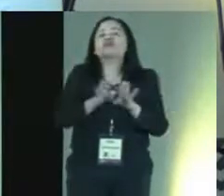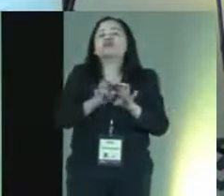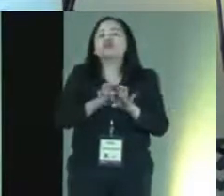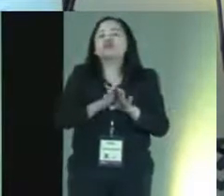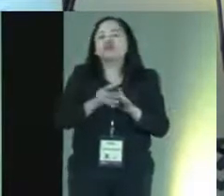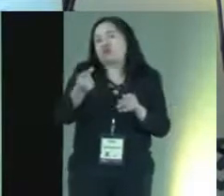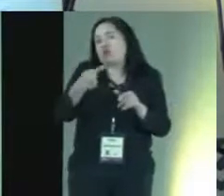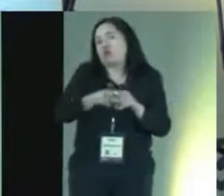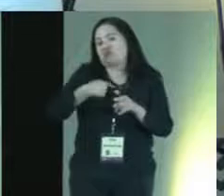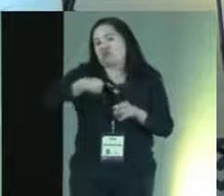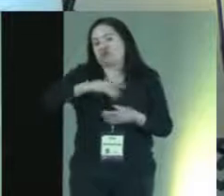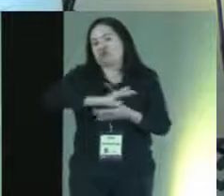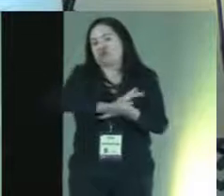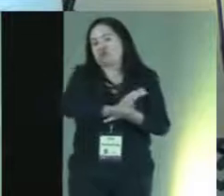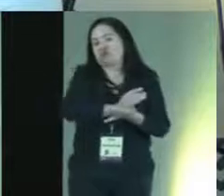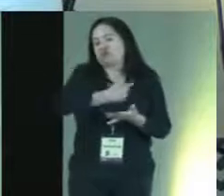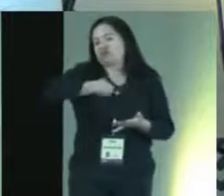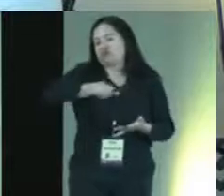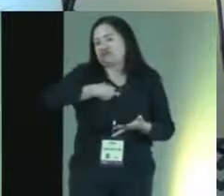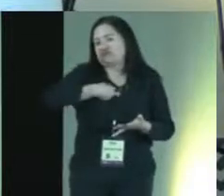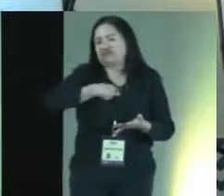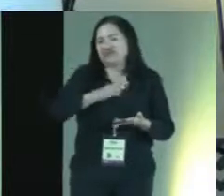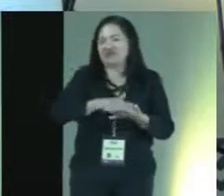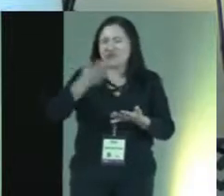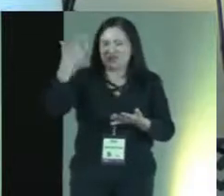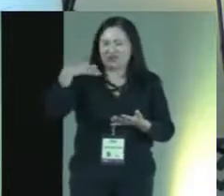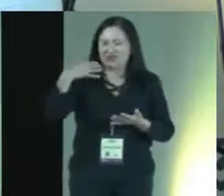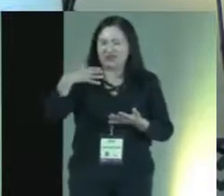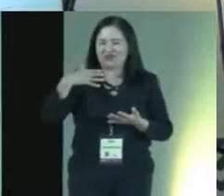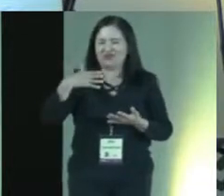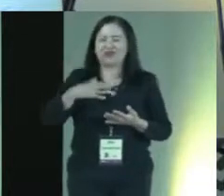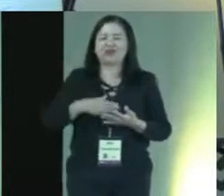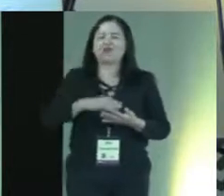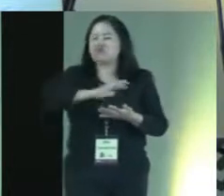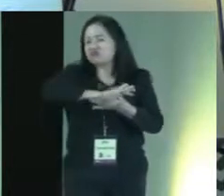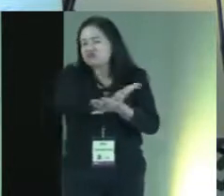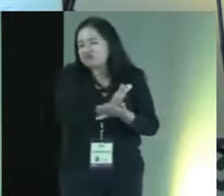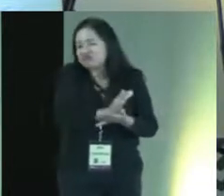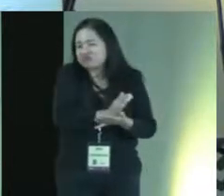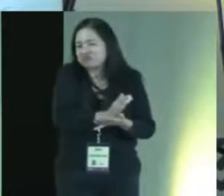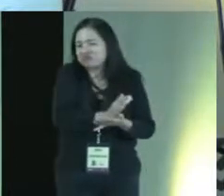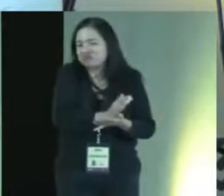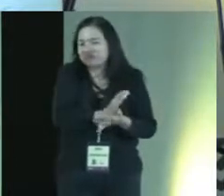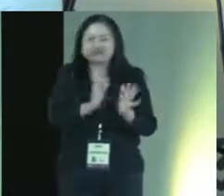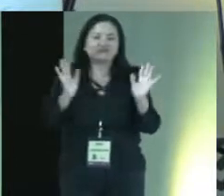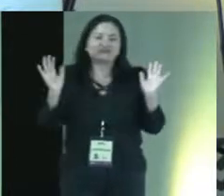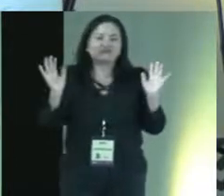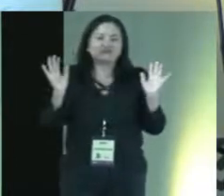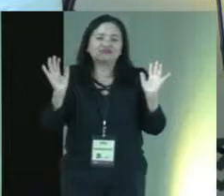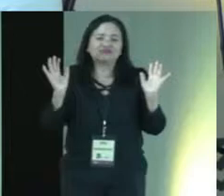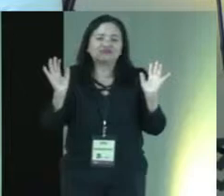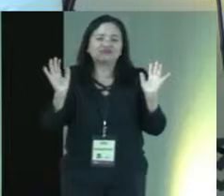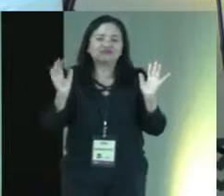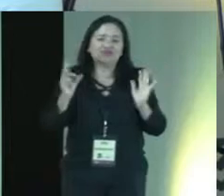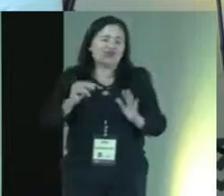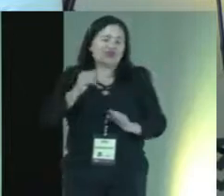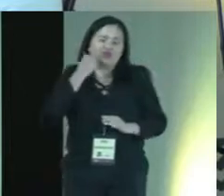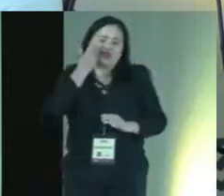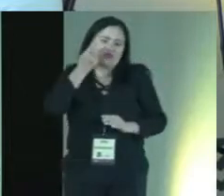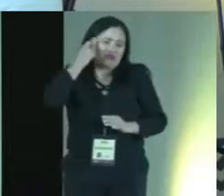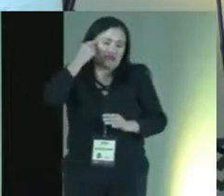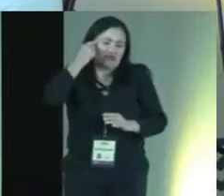como los marginados de la película académica, como los aferrados. No quisiera